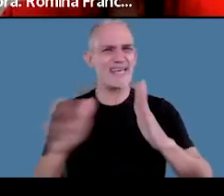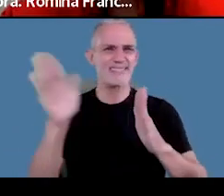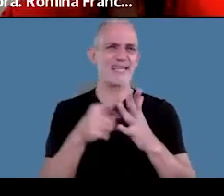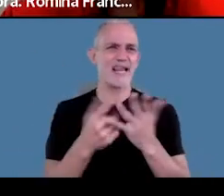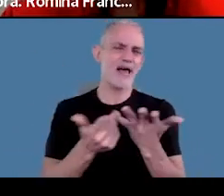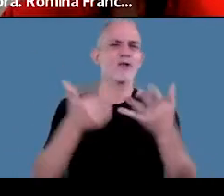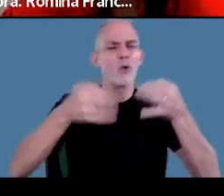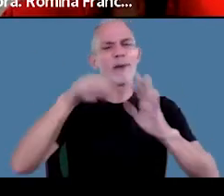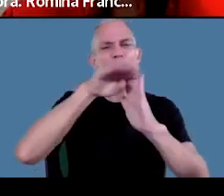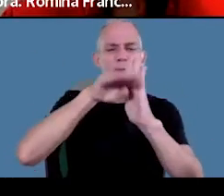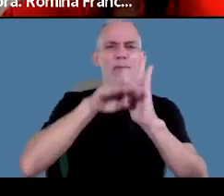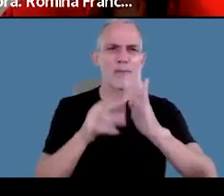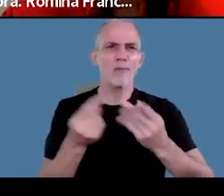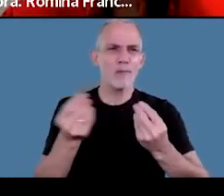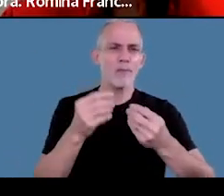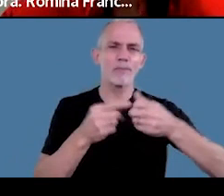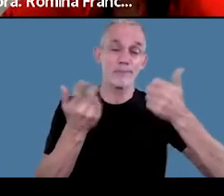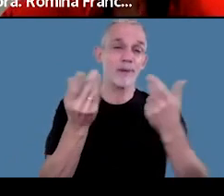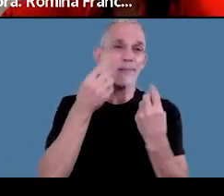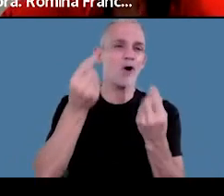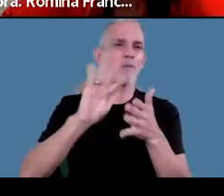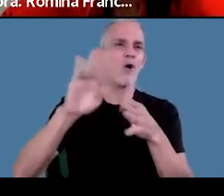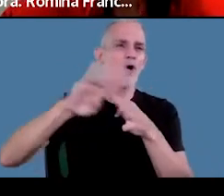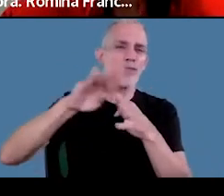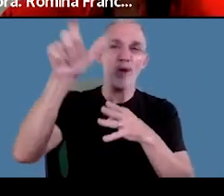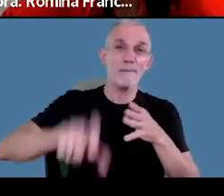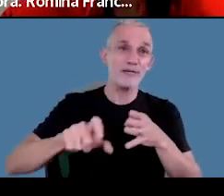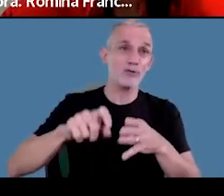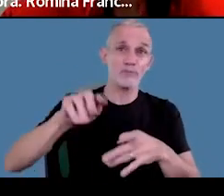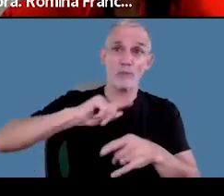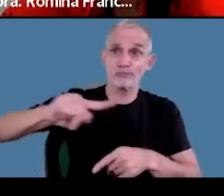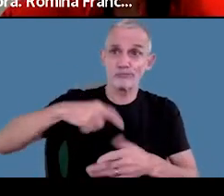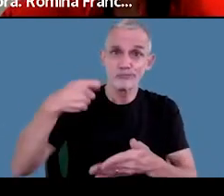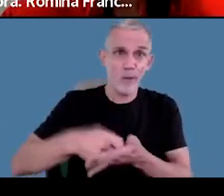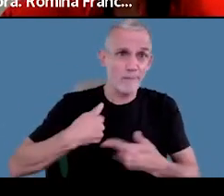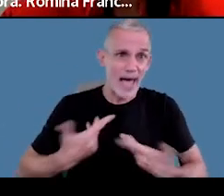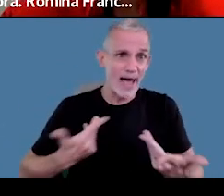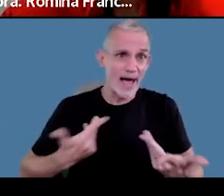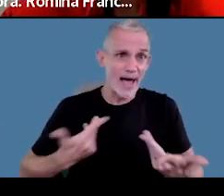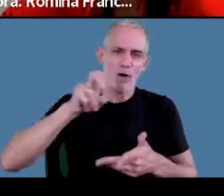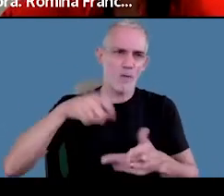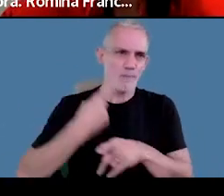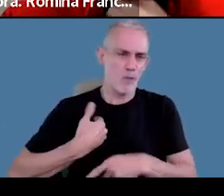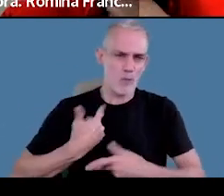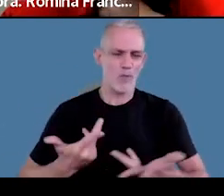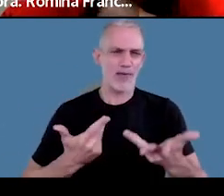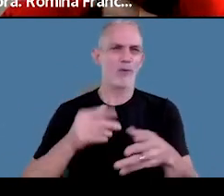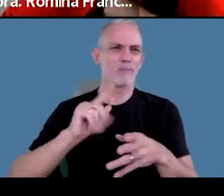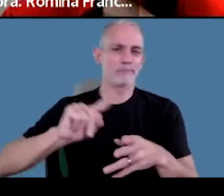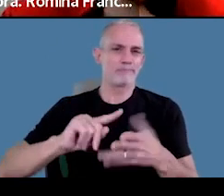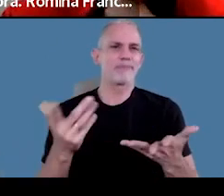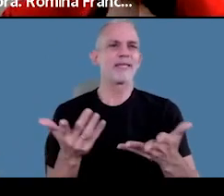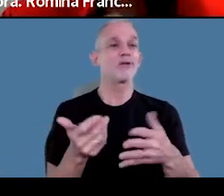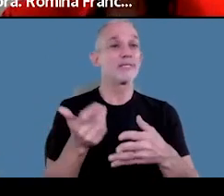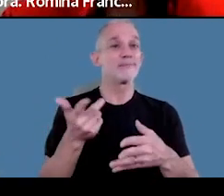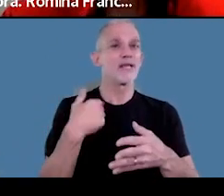cumplir con todos los índices de incobrabilidad y todo eso. En este caso, nosotros igual nos